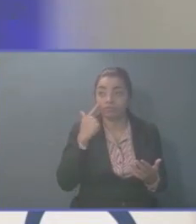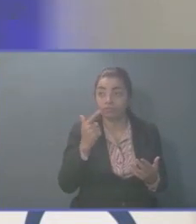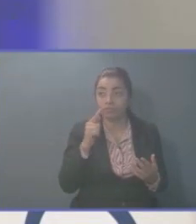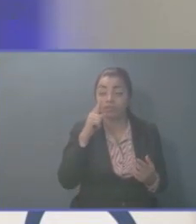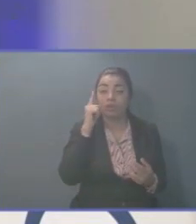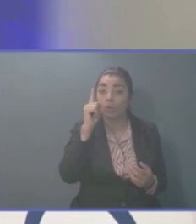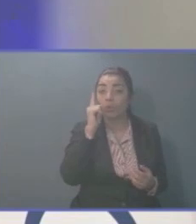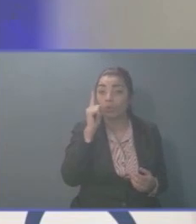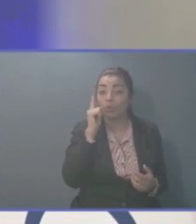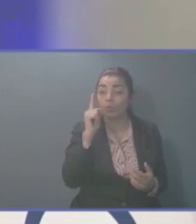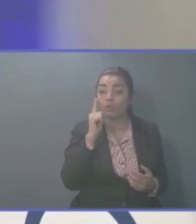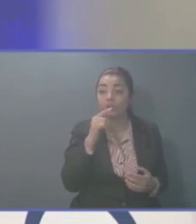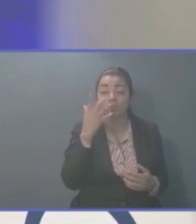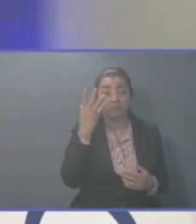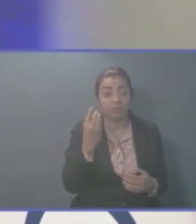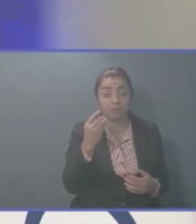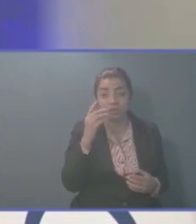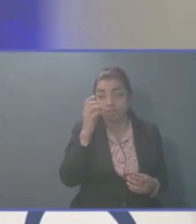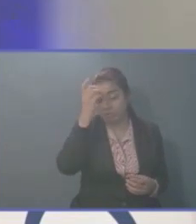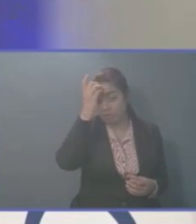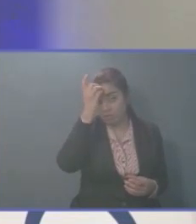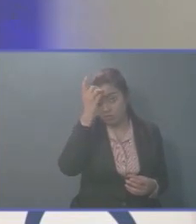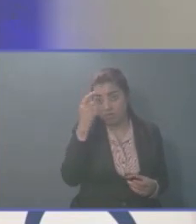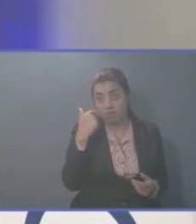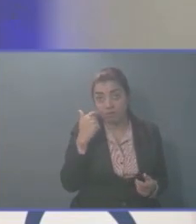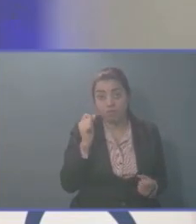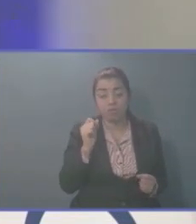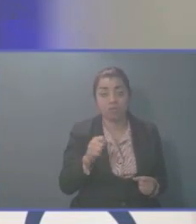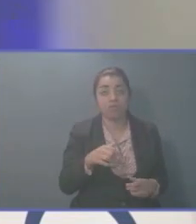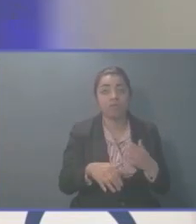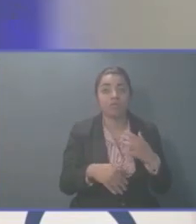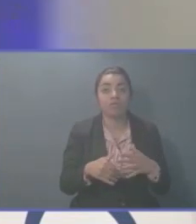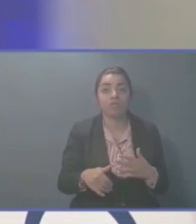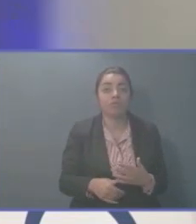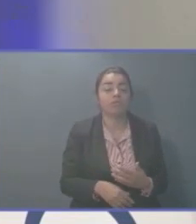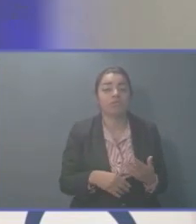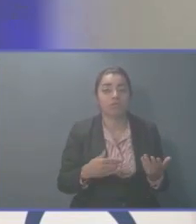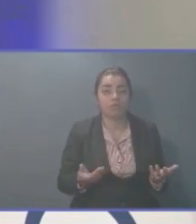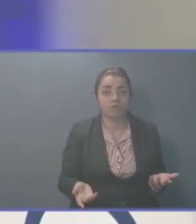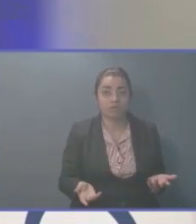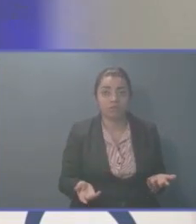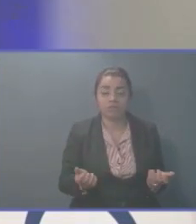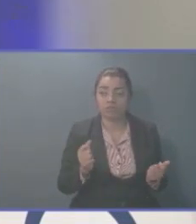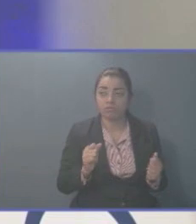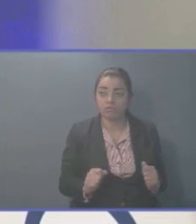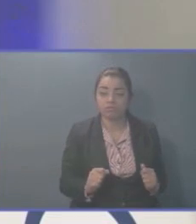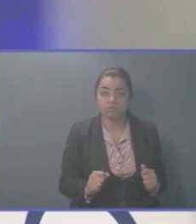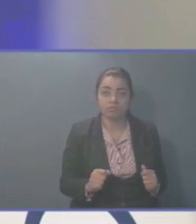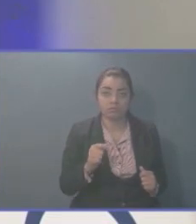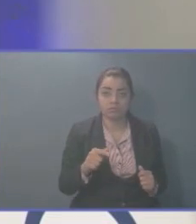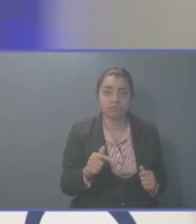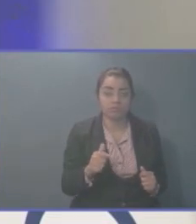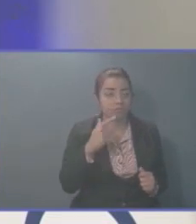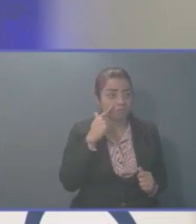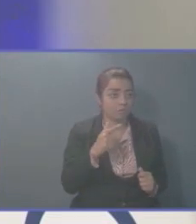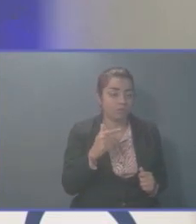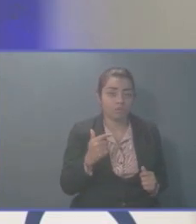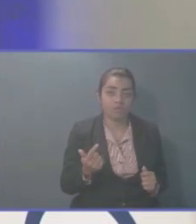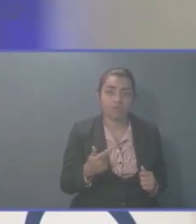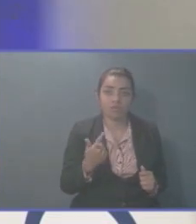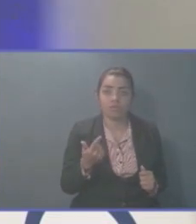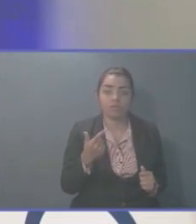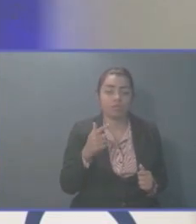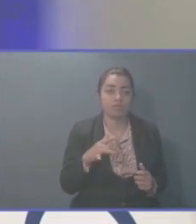una sola acción el día domingo, pero que podría venirse profundizando, porque el tema de la generación, digamos, de